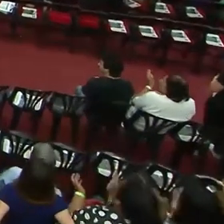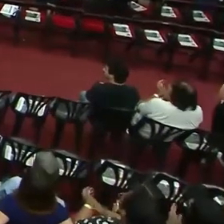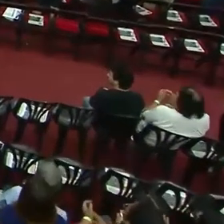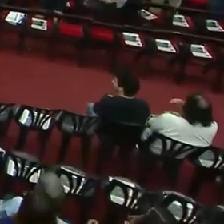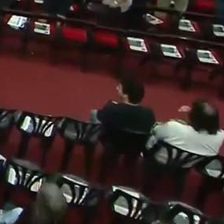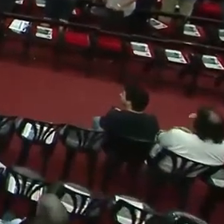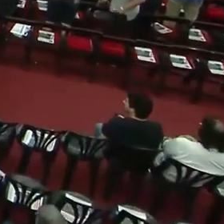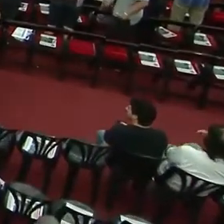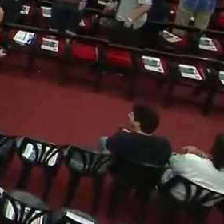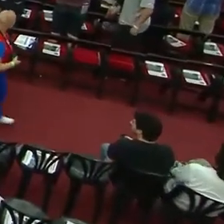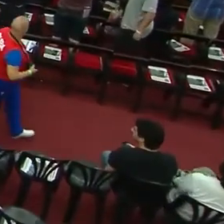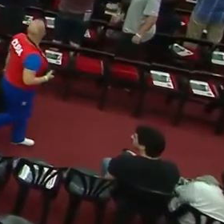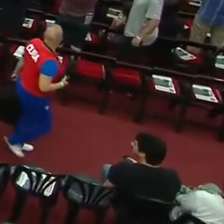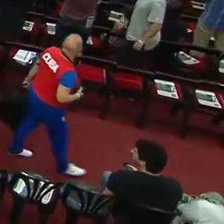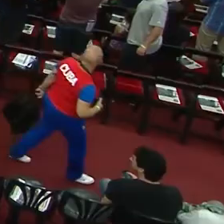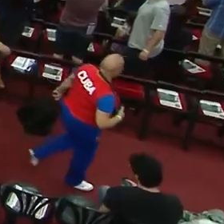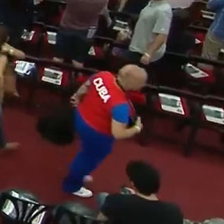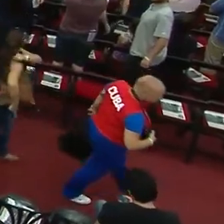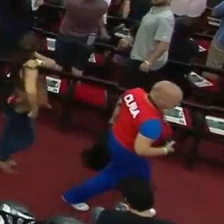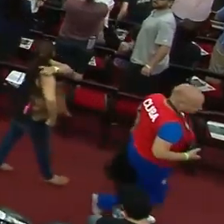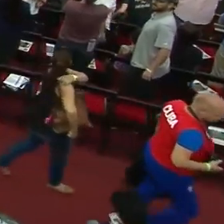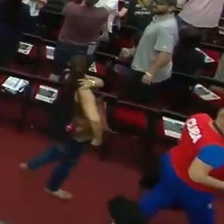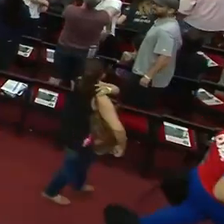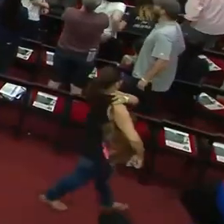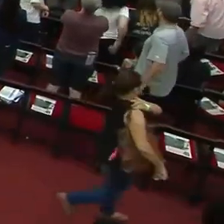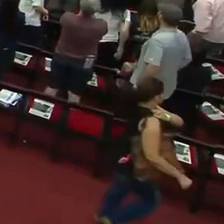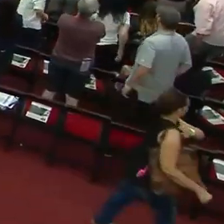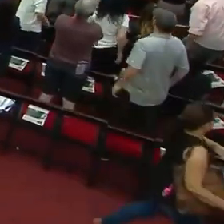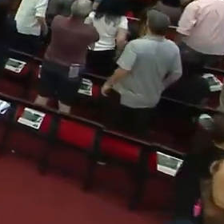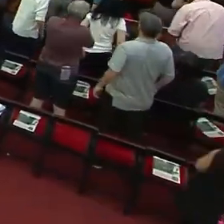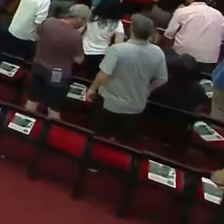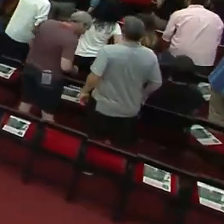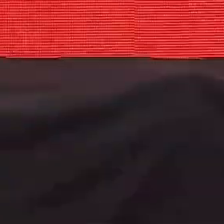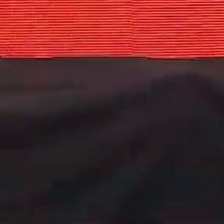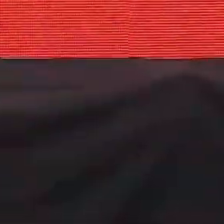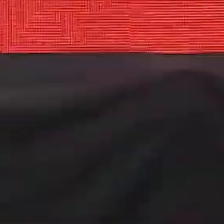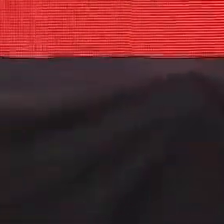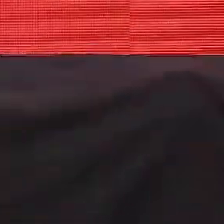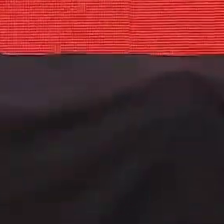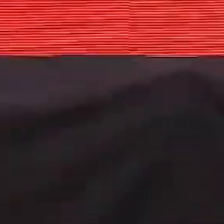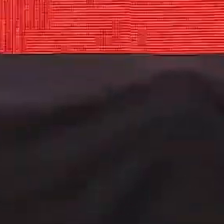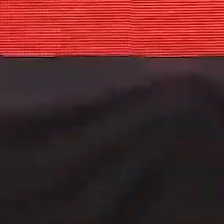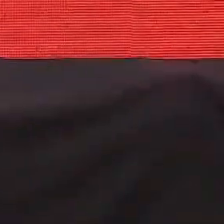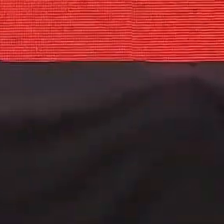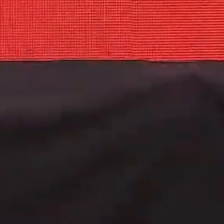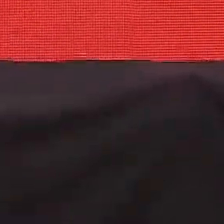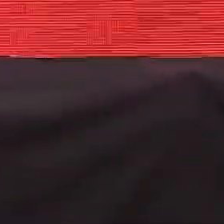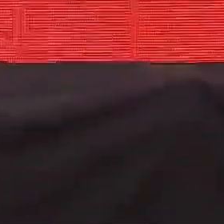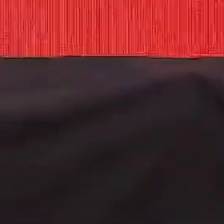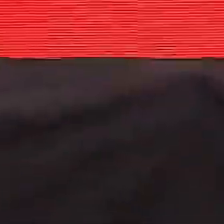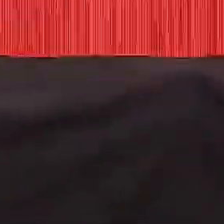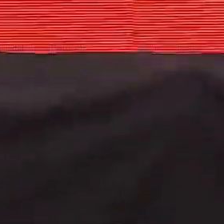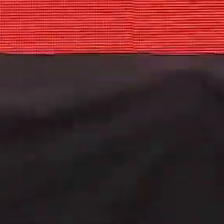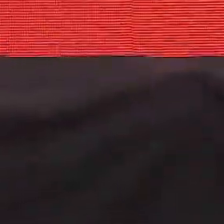Bienvenidos todos a la octava conferencia de Ciencias Sociales,